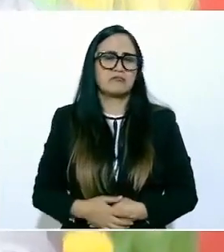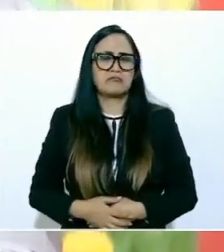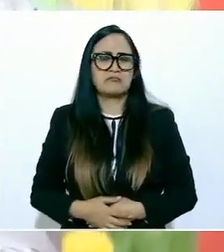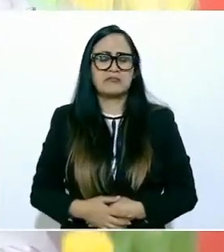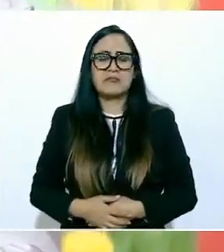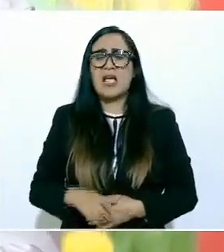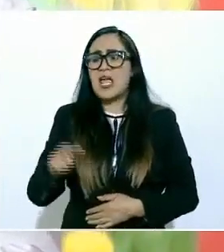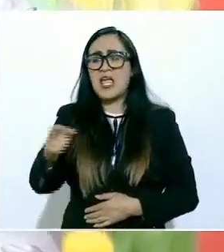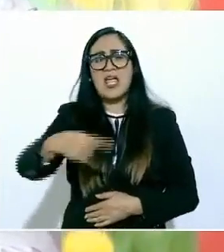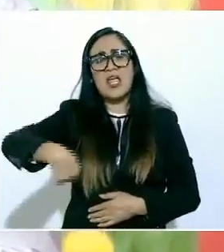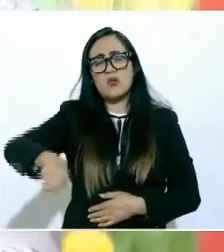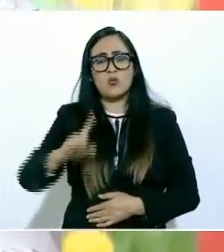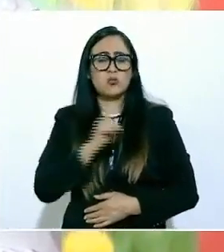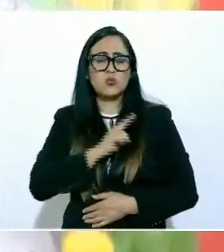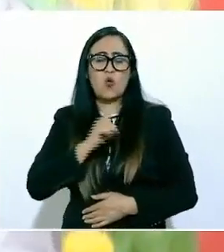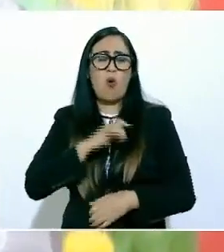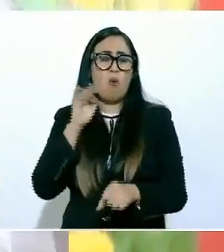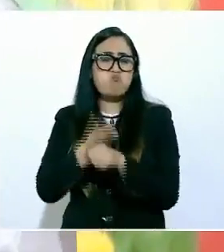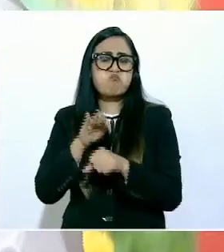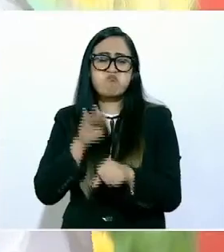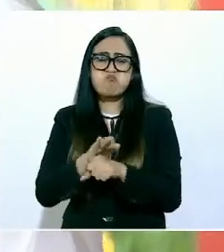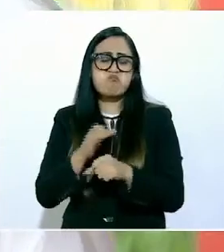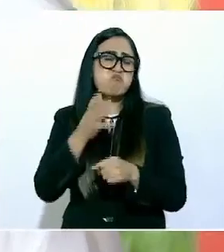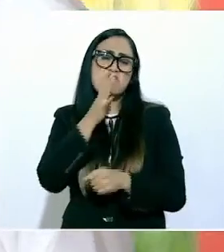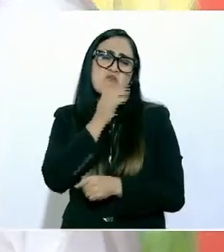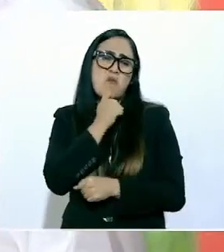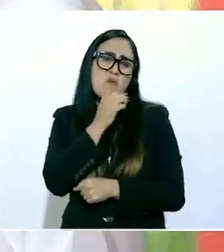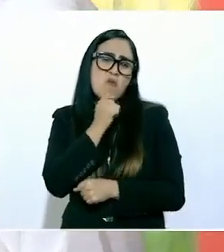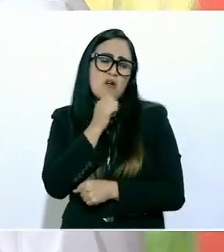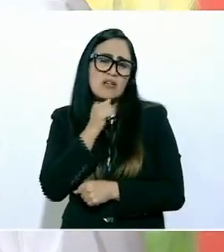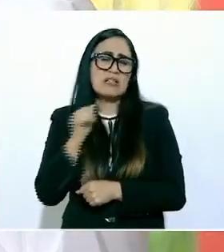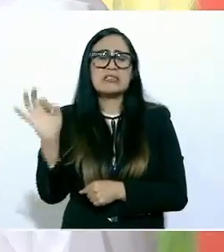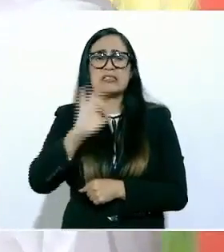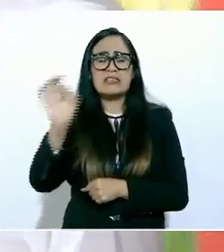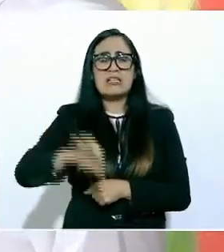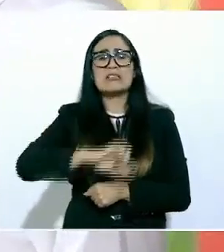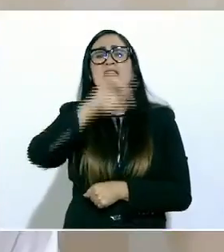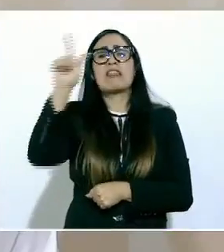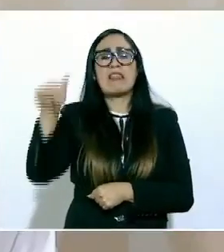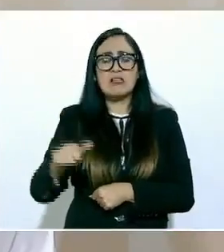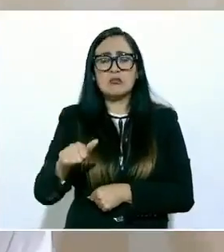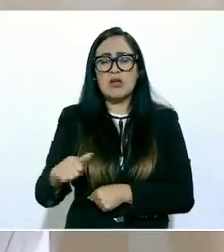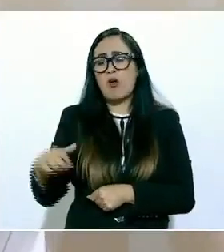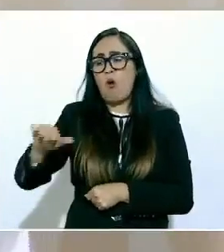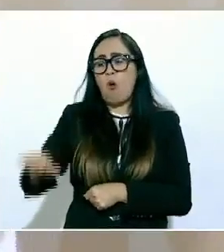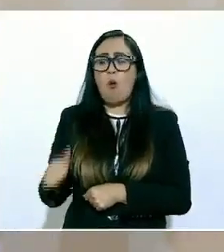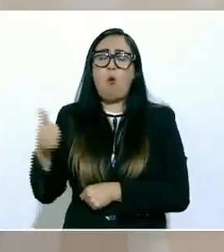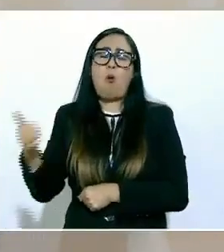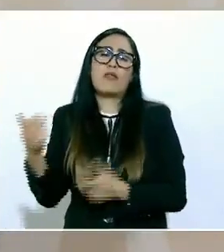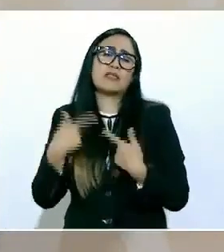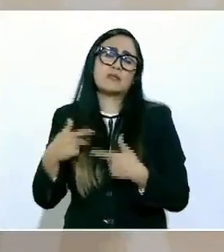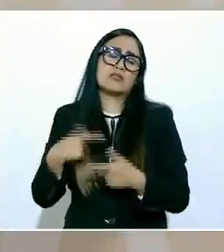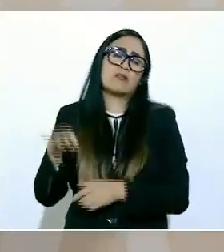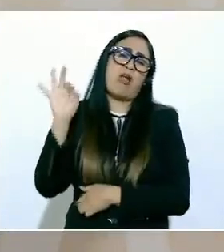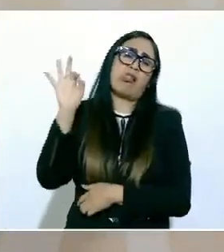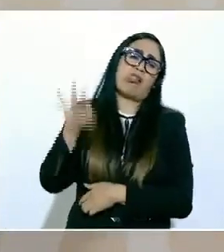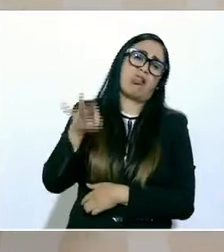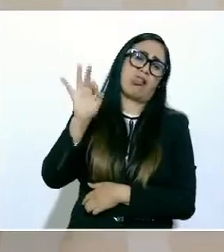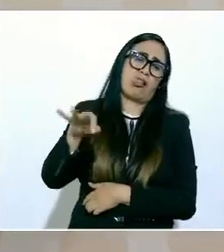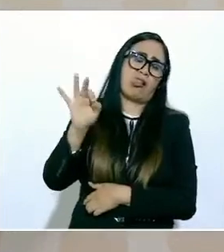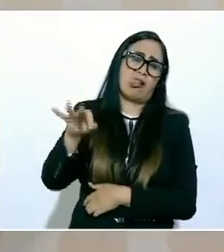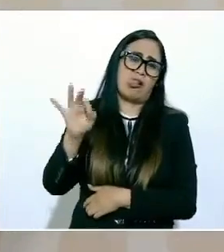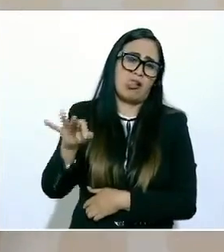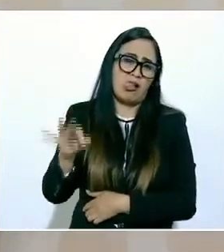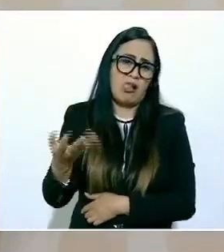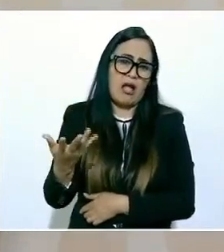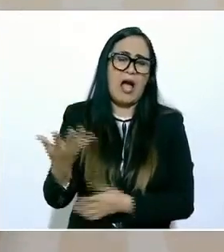de indefensión y pueden ser enganchados y pueden estar engrosando las